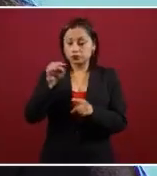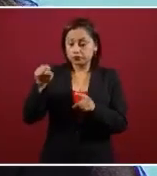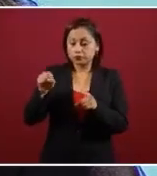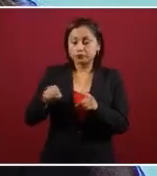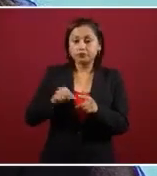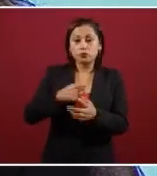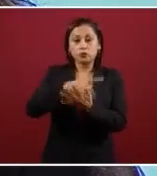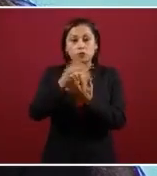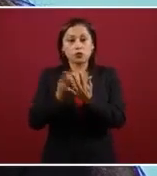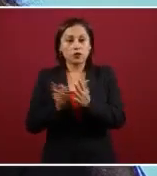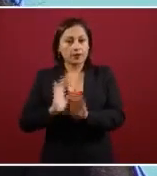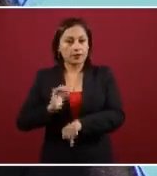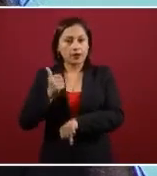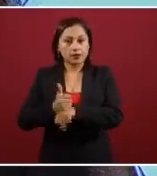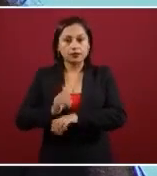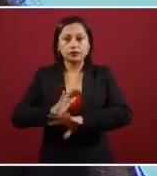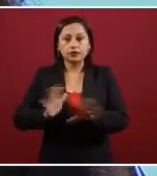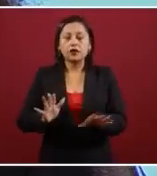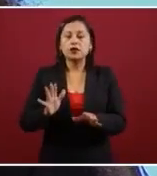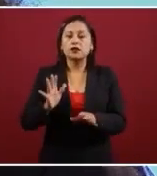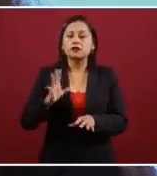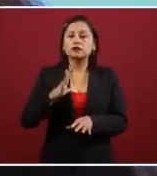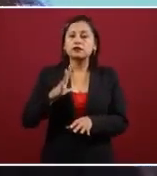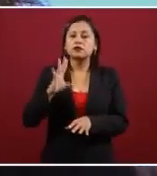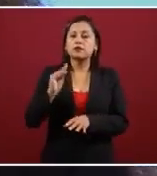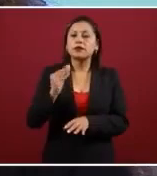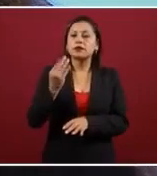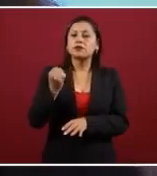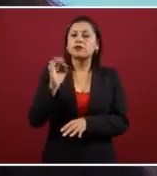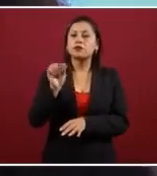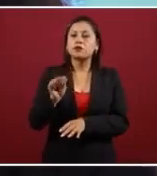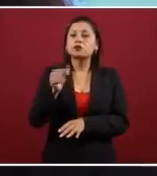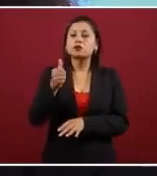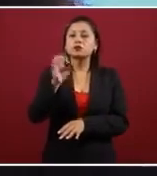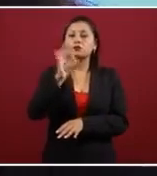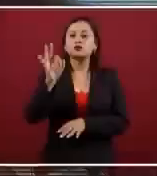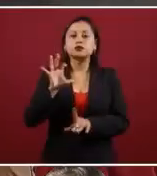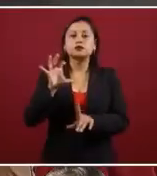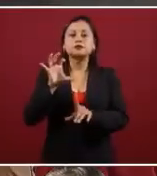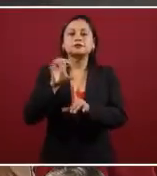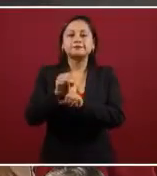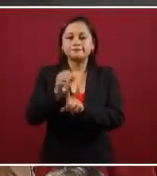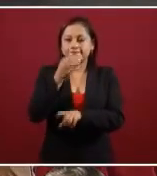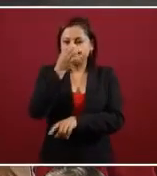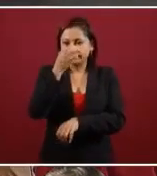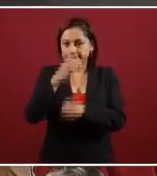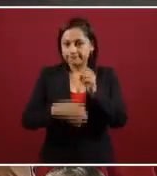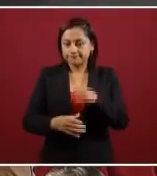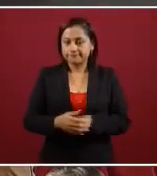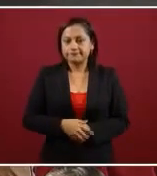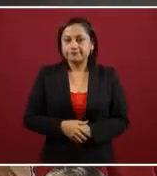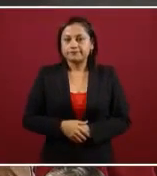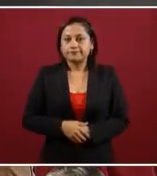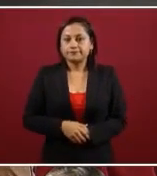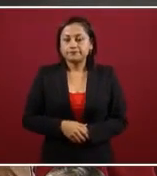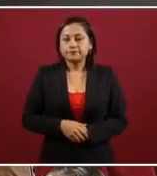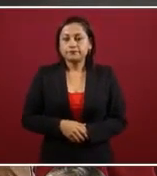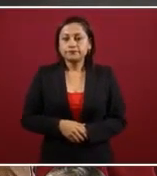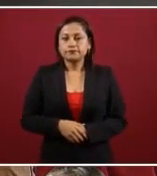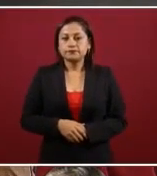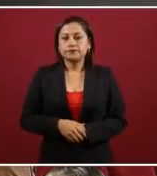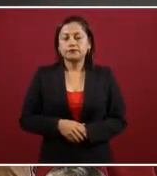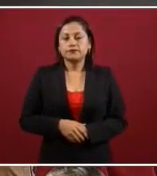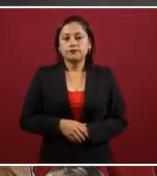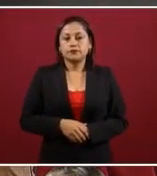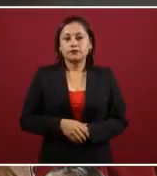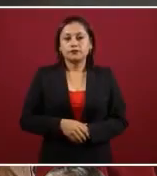tenemos el 99.6% de avance. decirles que estamos trabajando